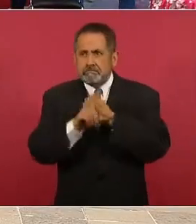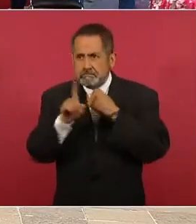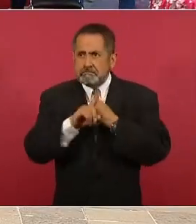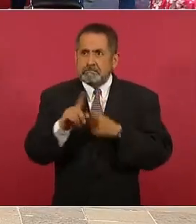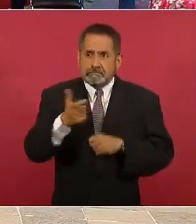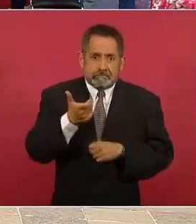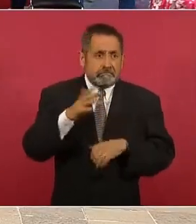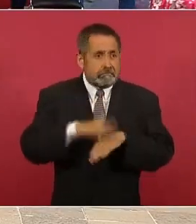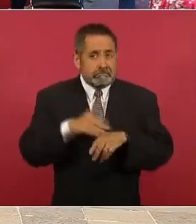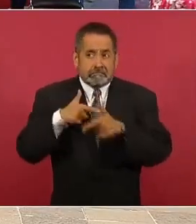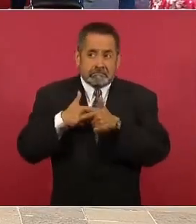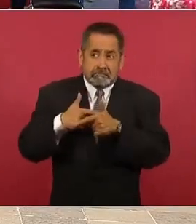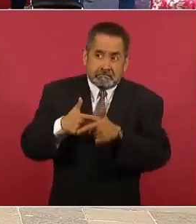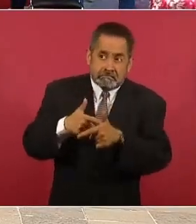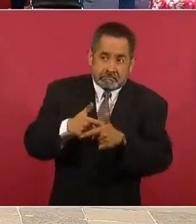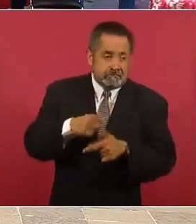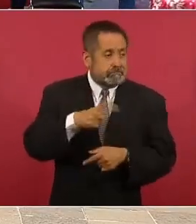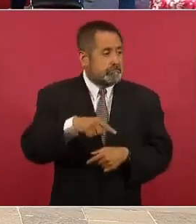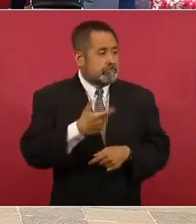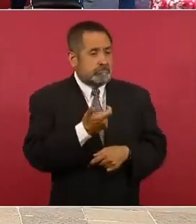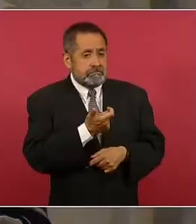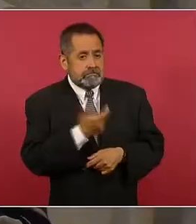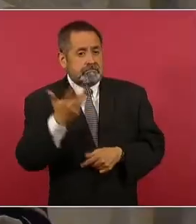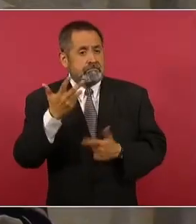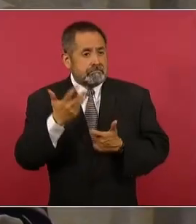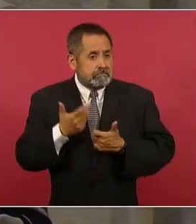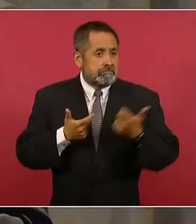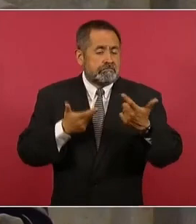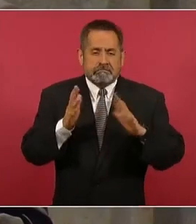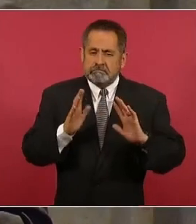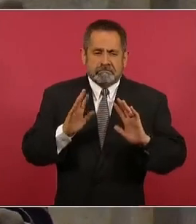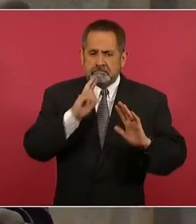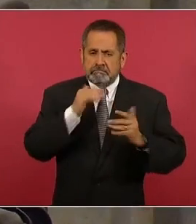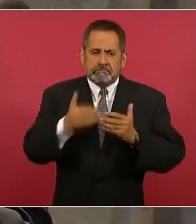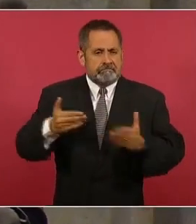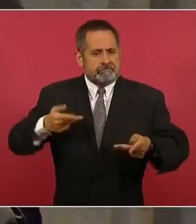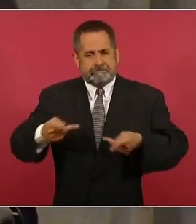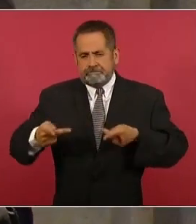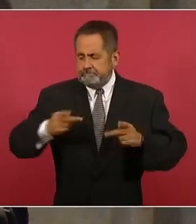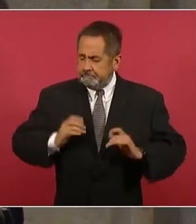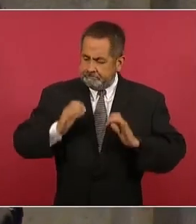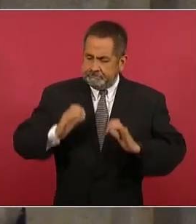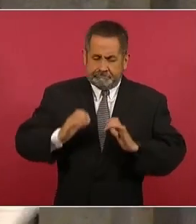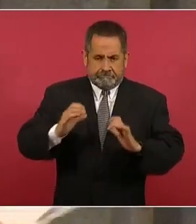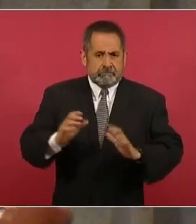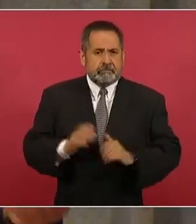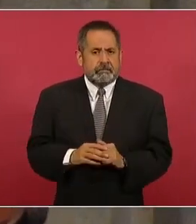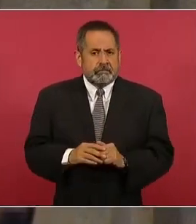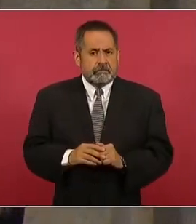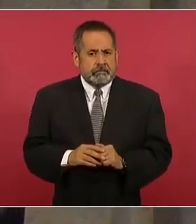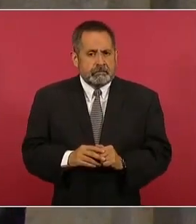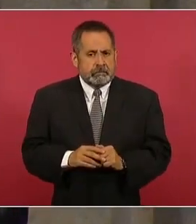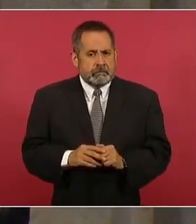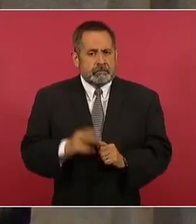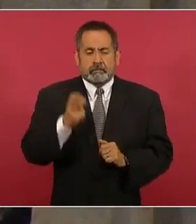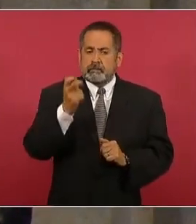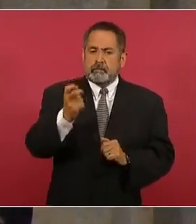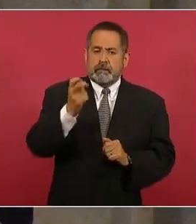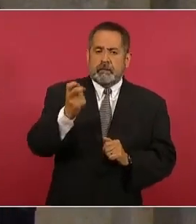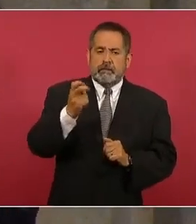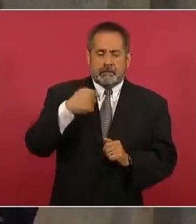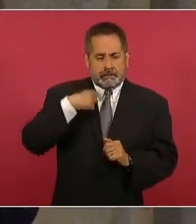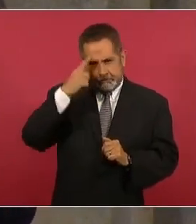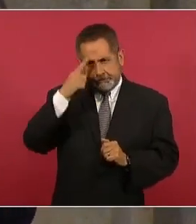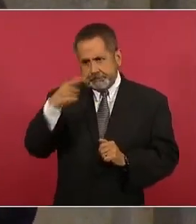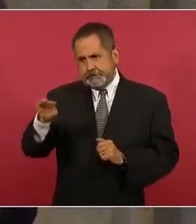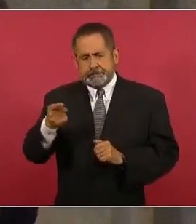pueda irse agravando. Entonces, por eso